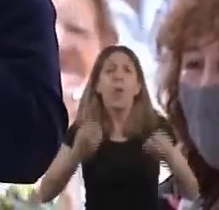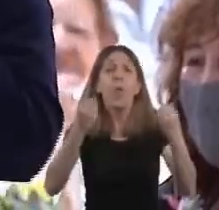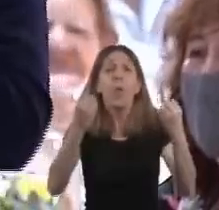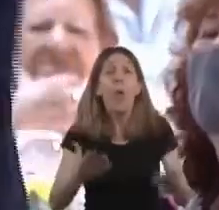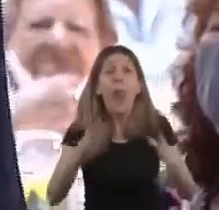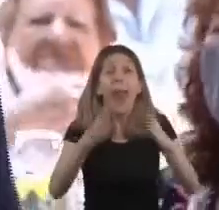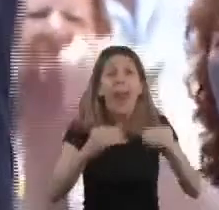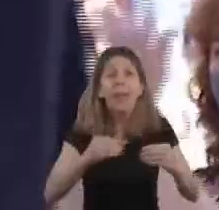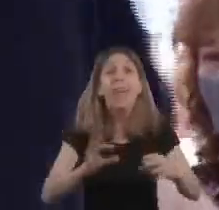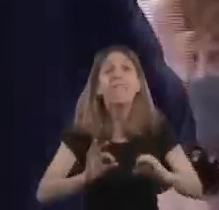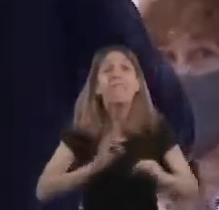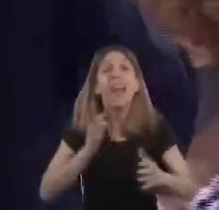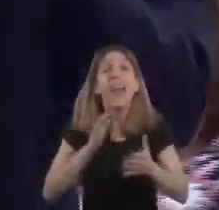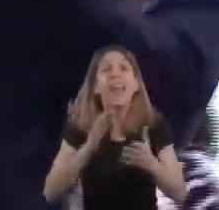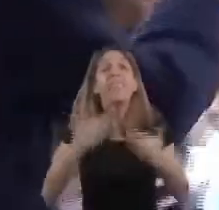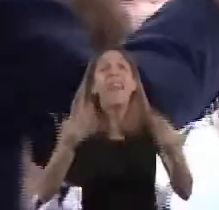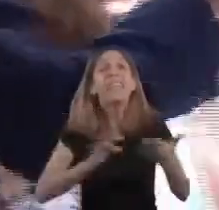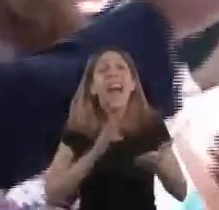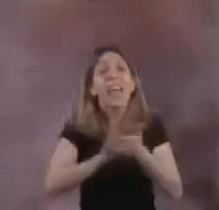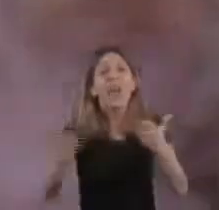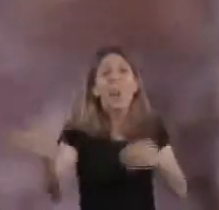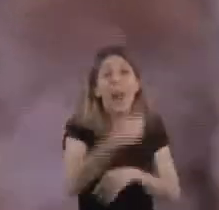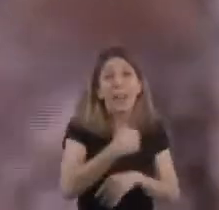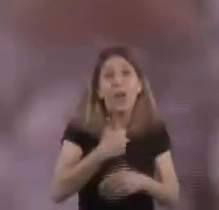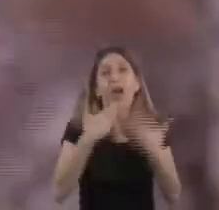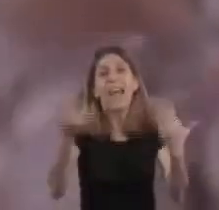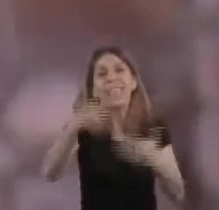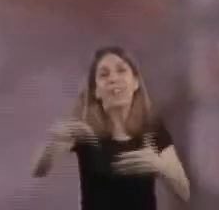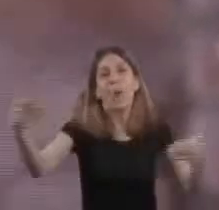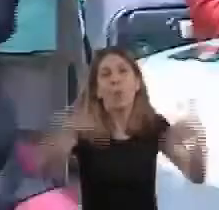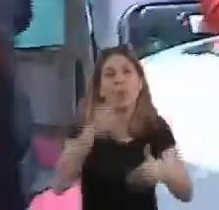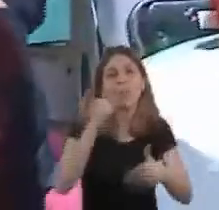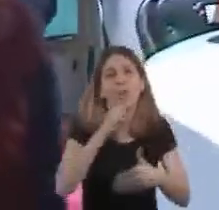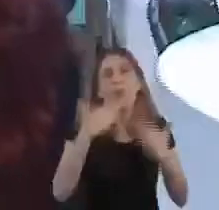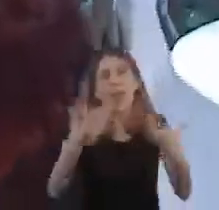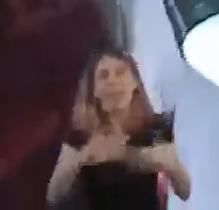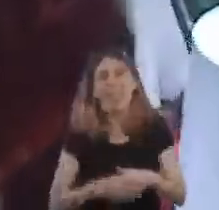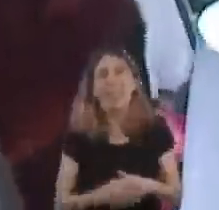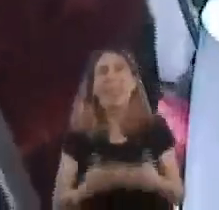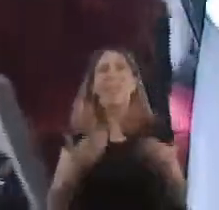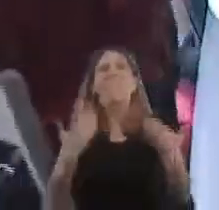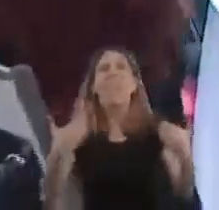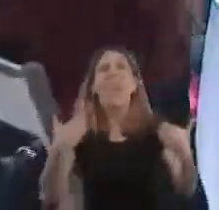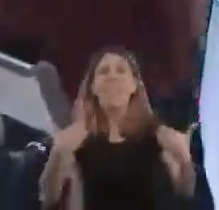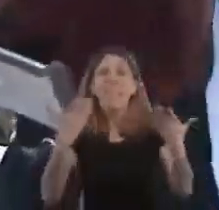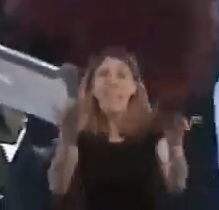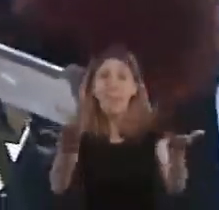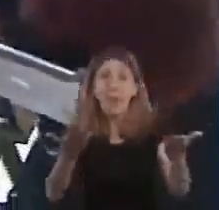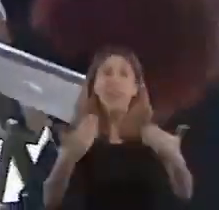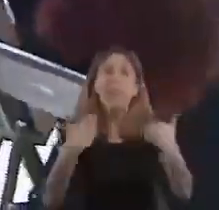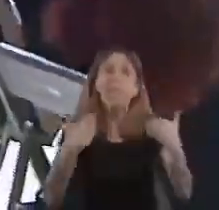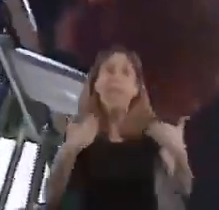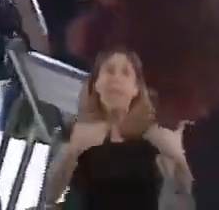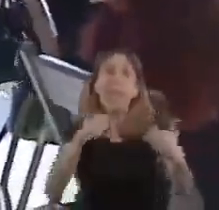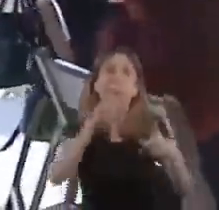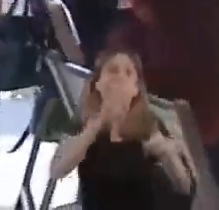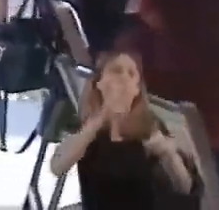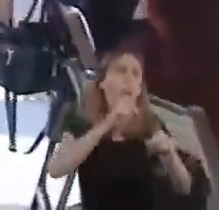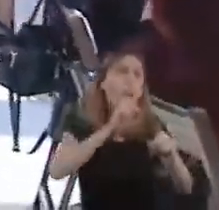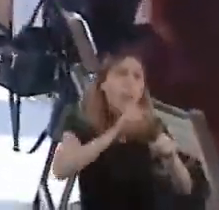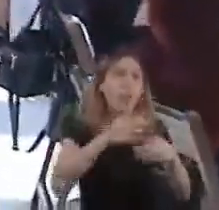Navidad, feliz año para todos y gracias a todos por estar acá, todos y todas, gracias. Y felicitaciones Roberto.